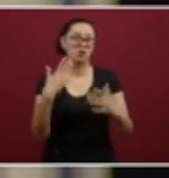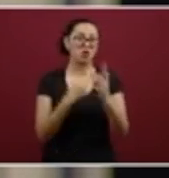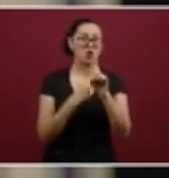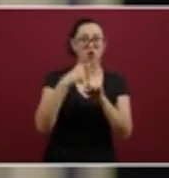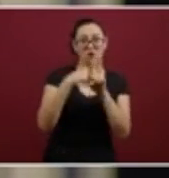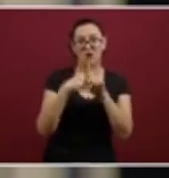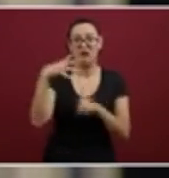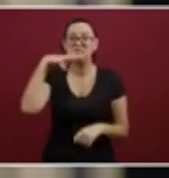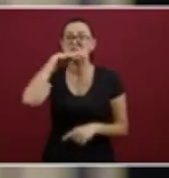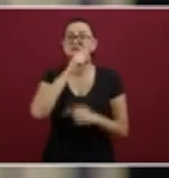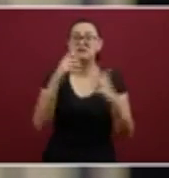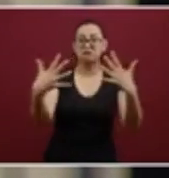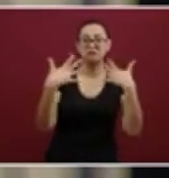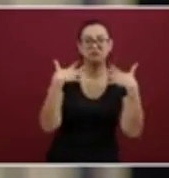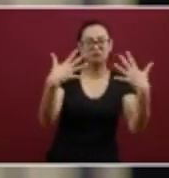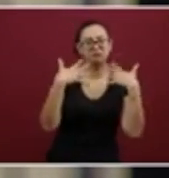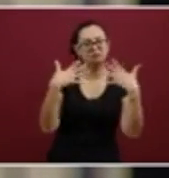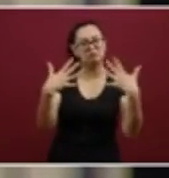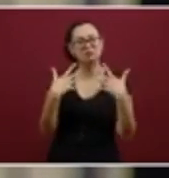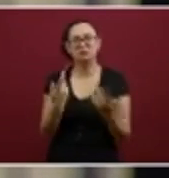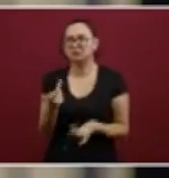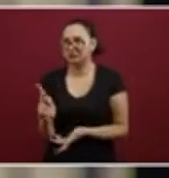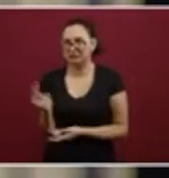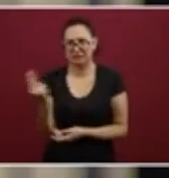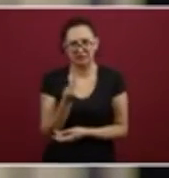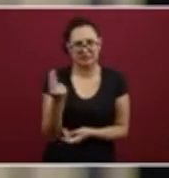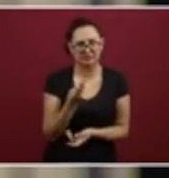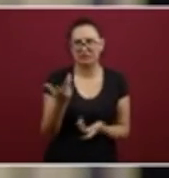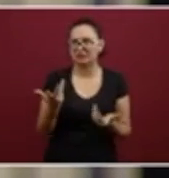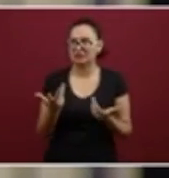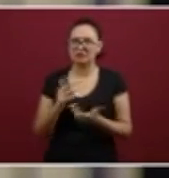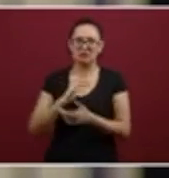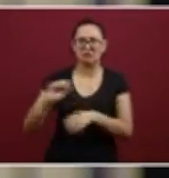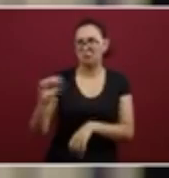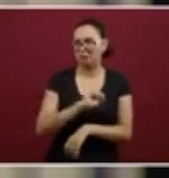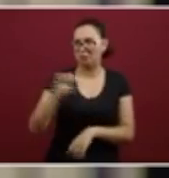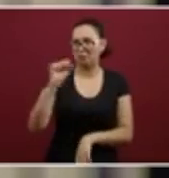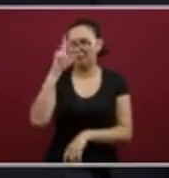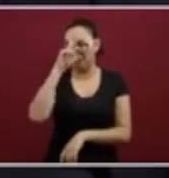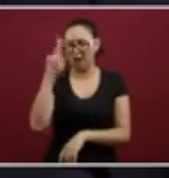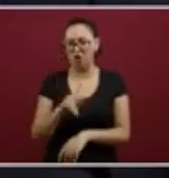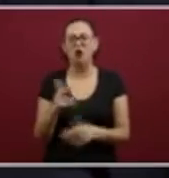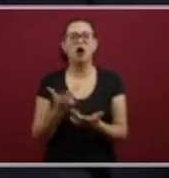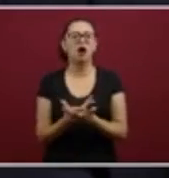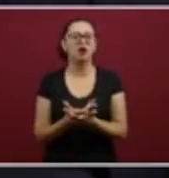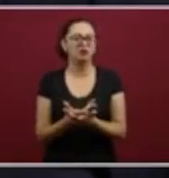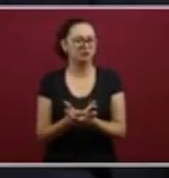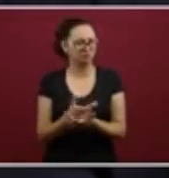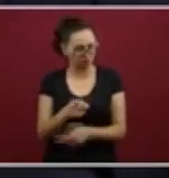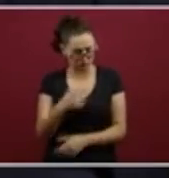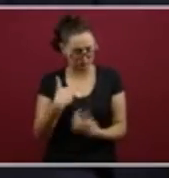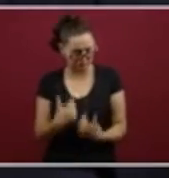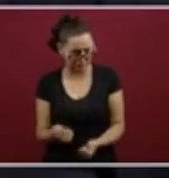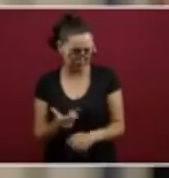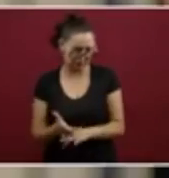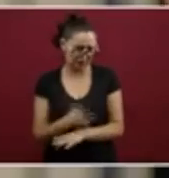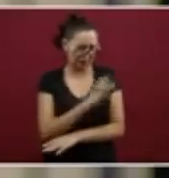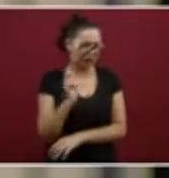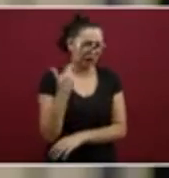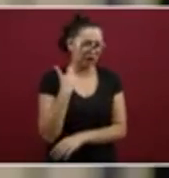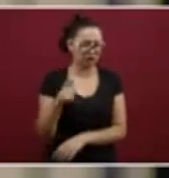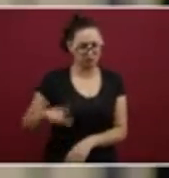cobran como si estuviéramos de 20 grados. ¿Qué hacer, presidente, entendiendo que con la reforma energética pues nos las dejaron muy